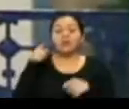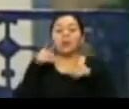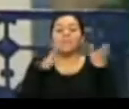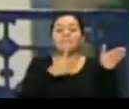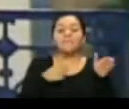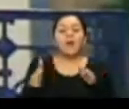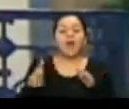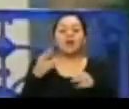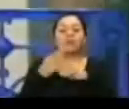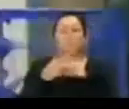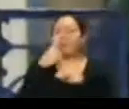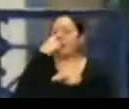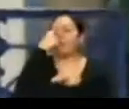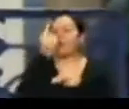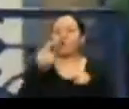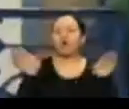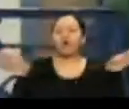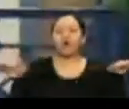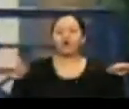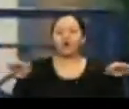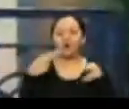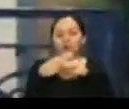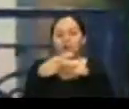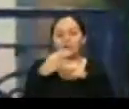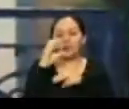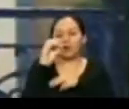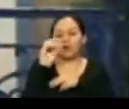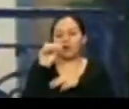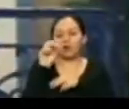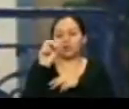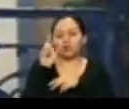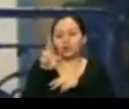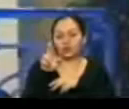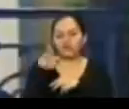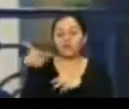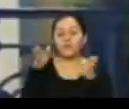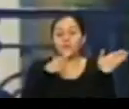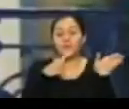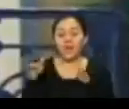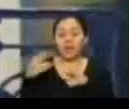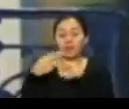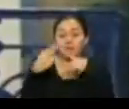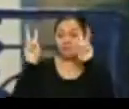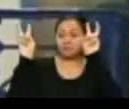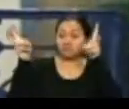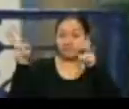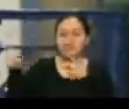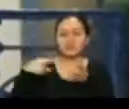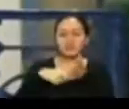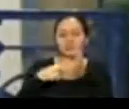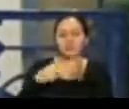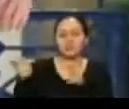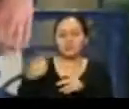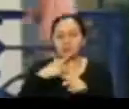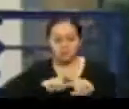progresistas. Perseguir a los líderes progresistas, acusándolo de todo.